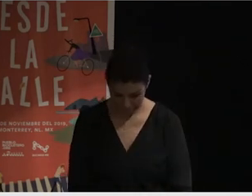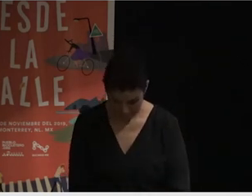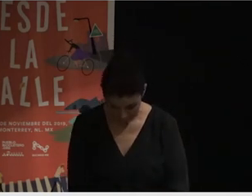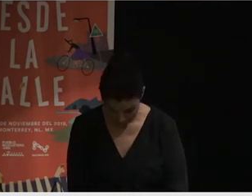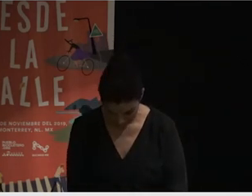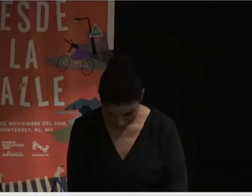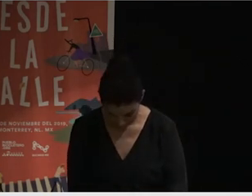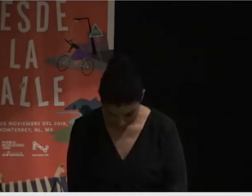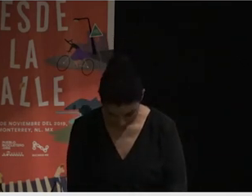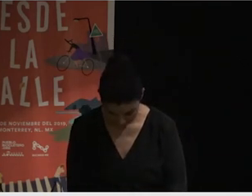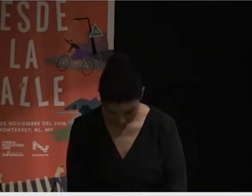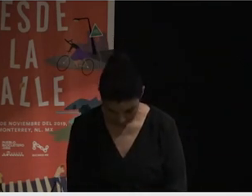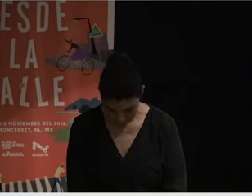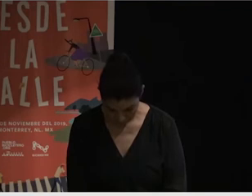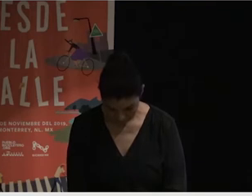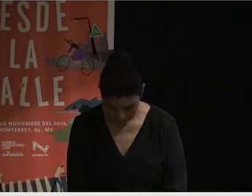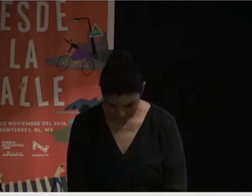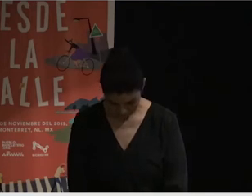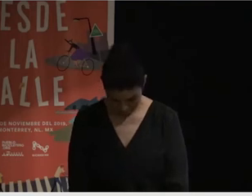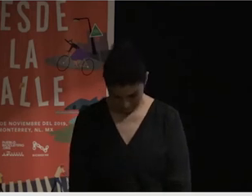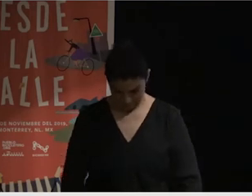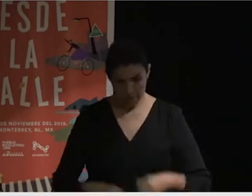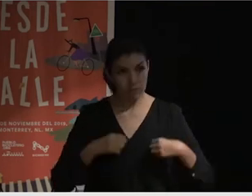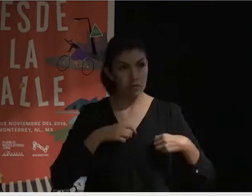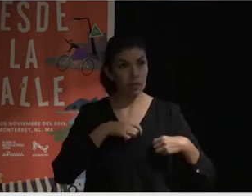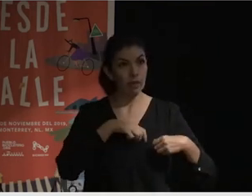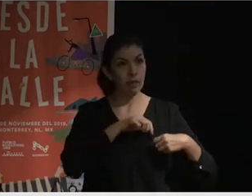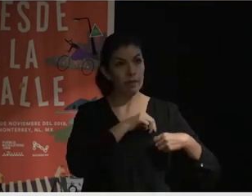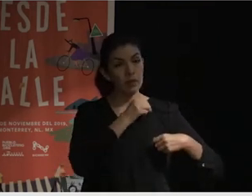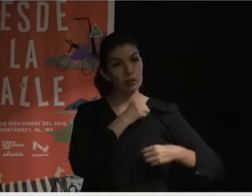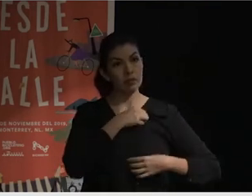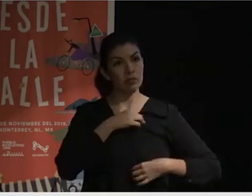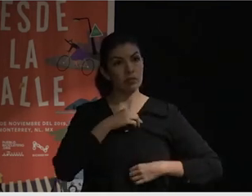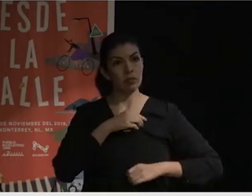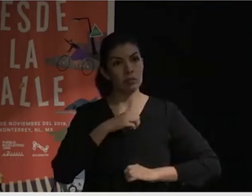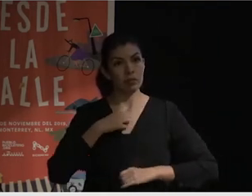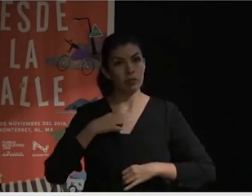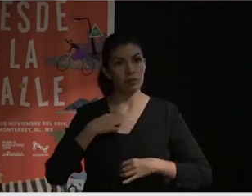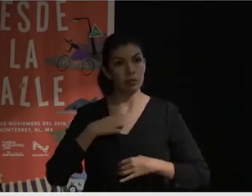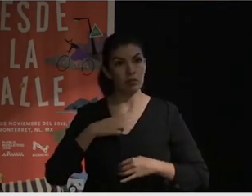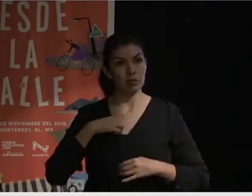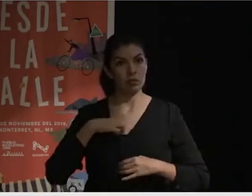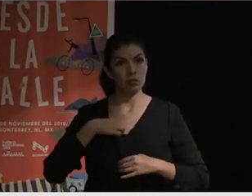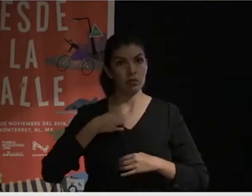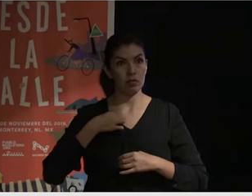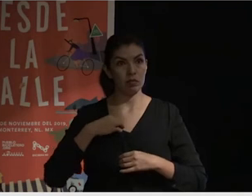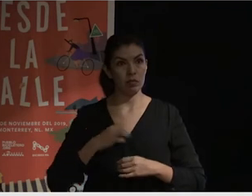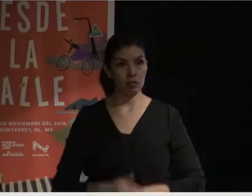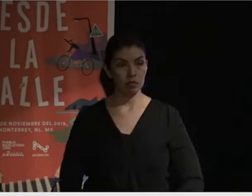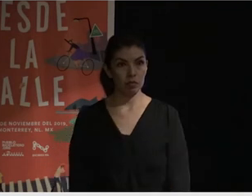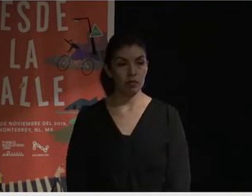sus puntos de vista. Creo que es muy interesante que planteen el asunto o